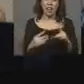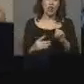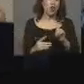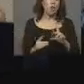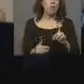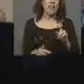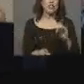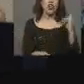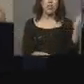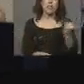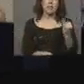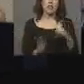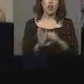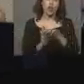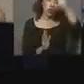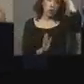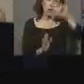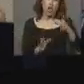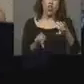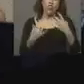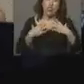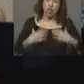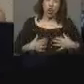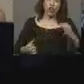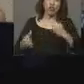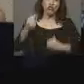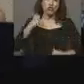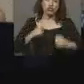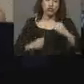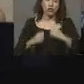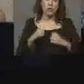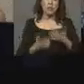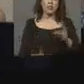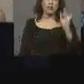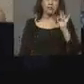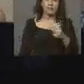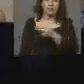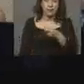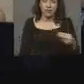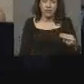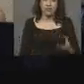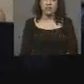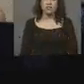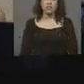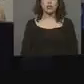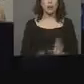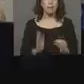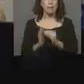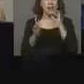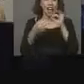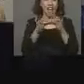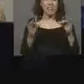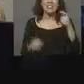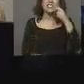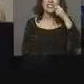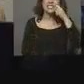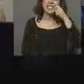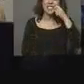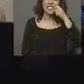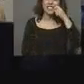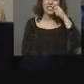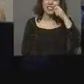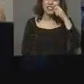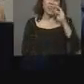Penal, se incluyen los dolores o sufrimientos sexuales. La inclusión de esta frase implica